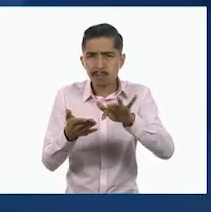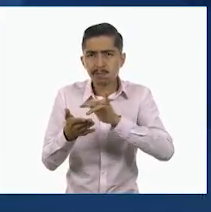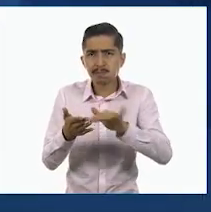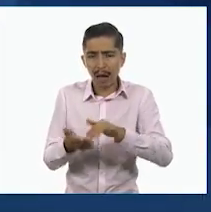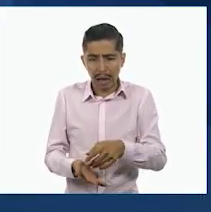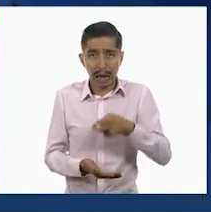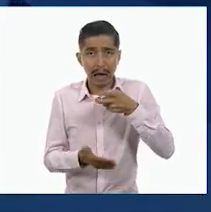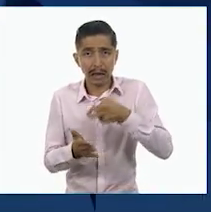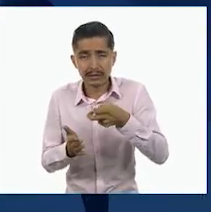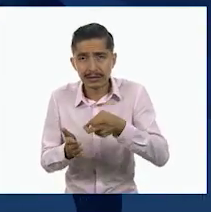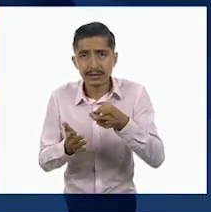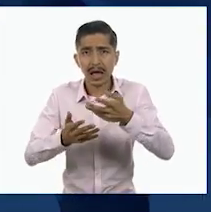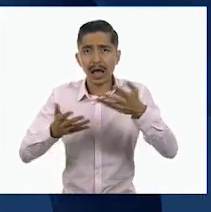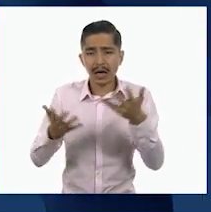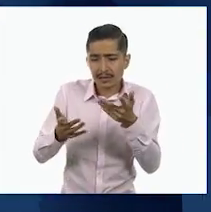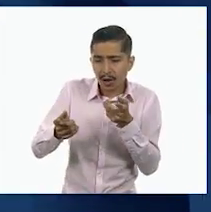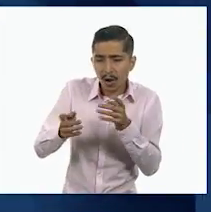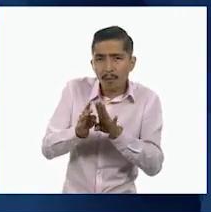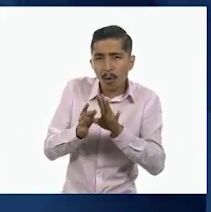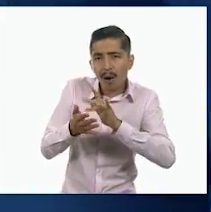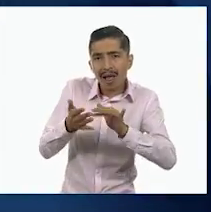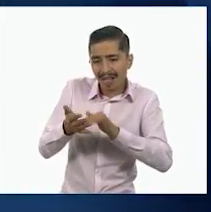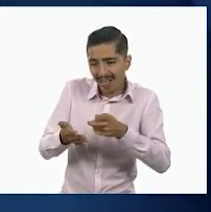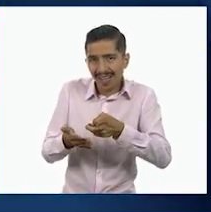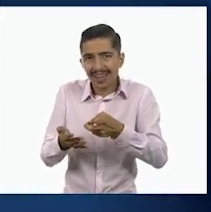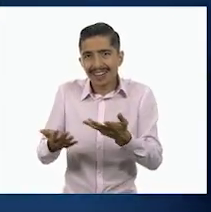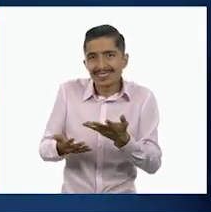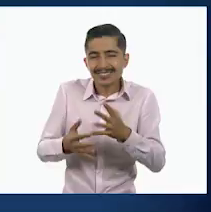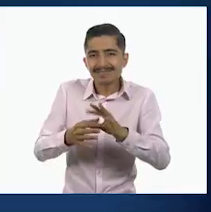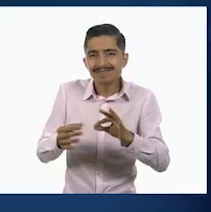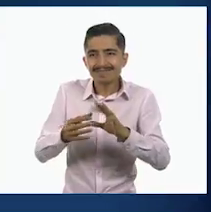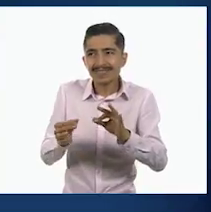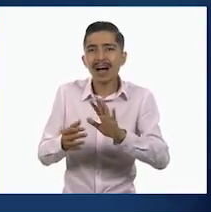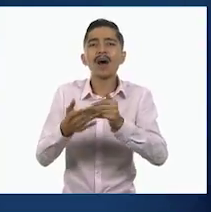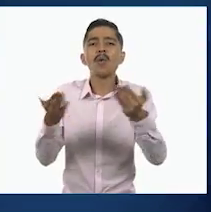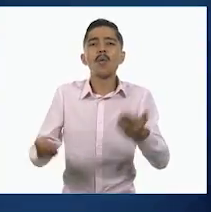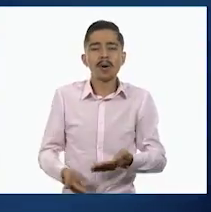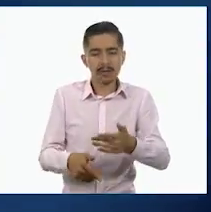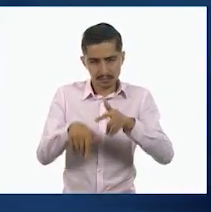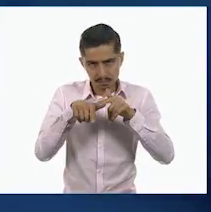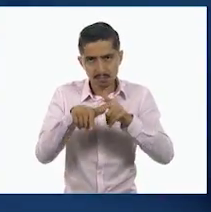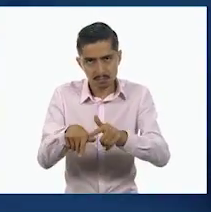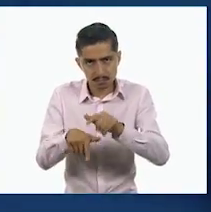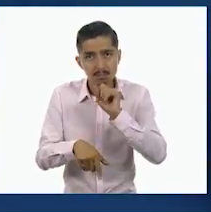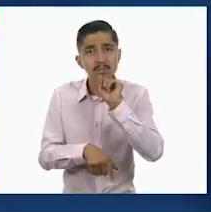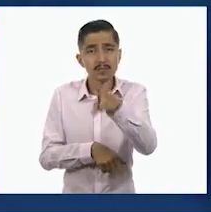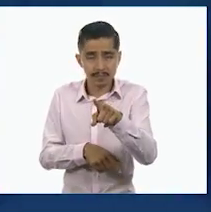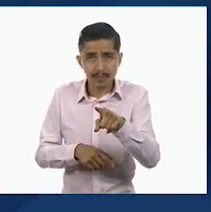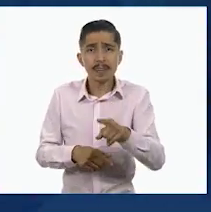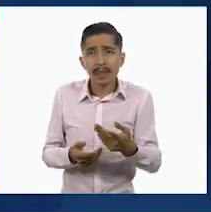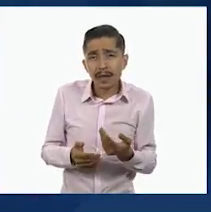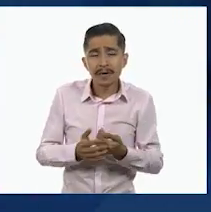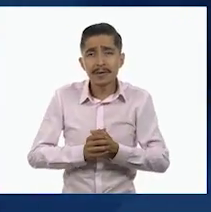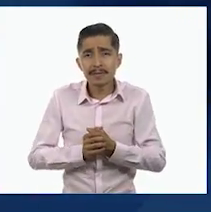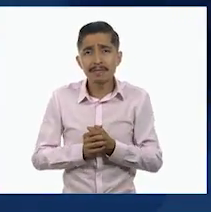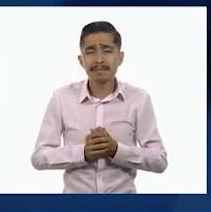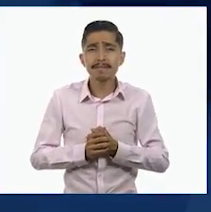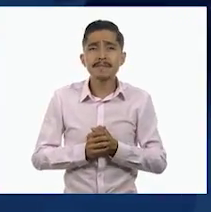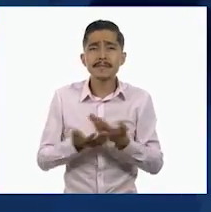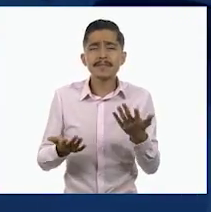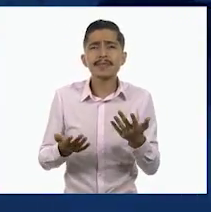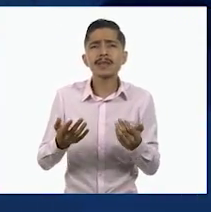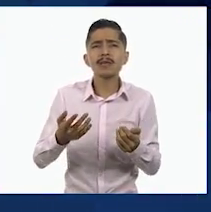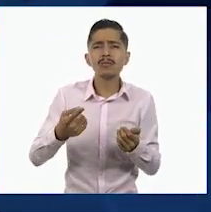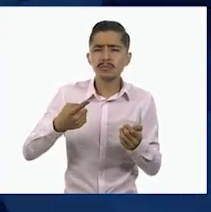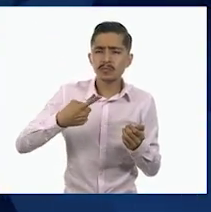ahí manejando. Y pues ahora vamos a continuar también con